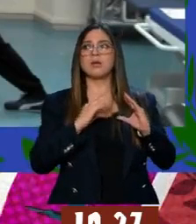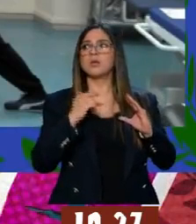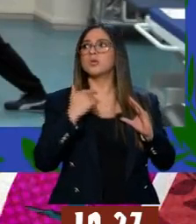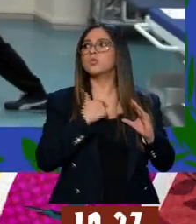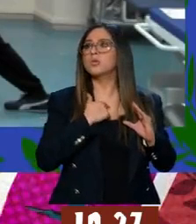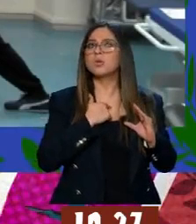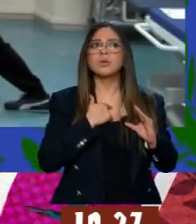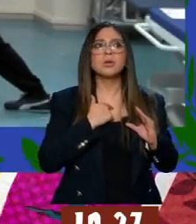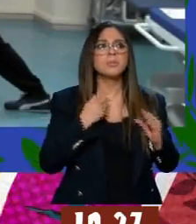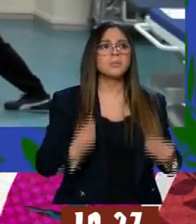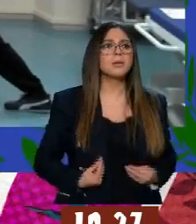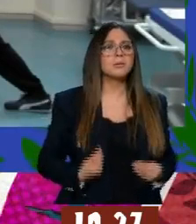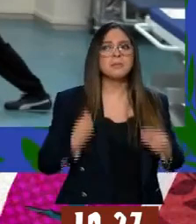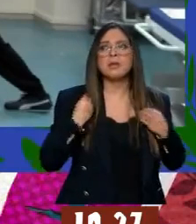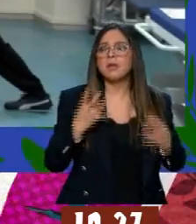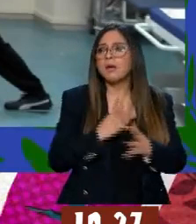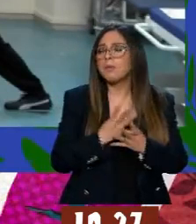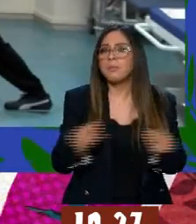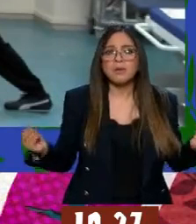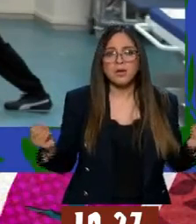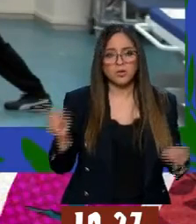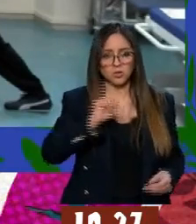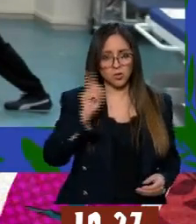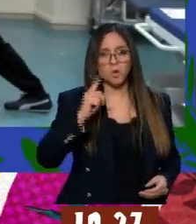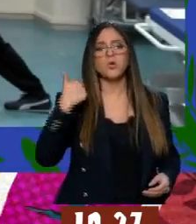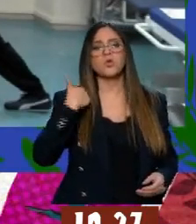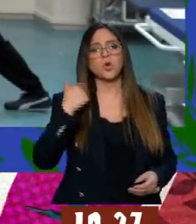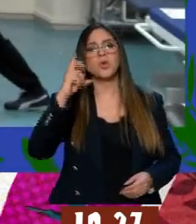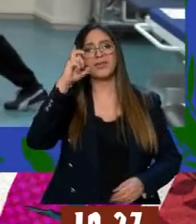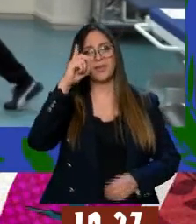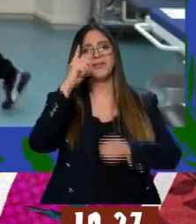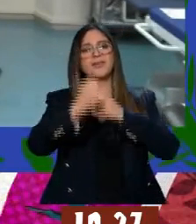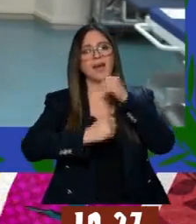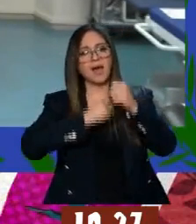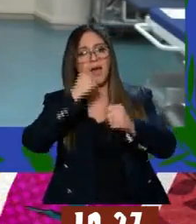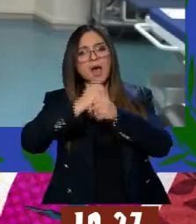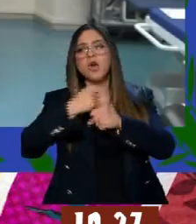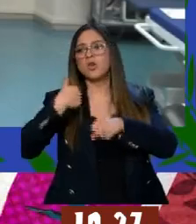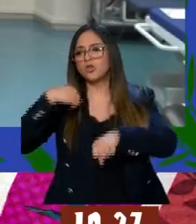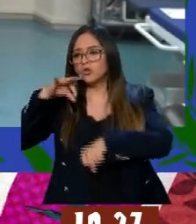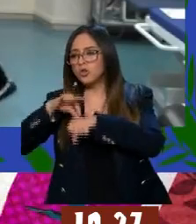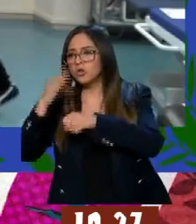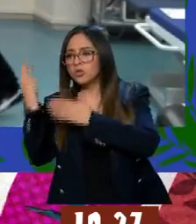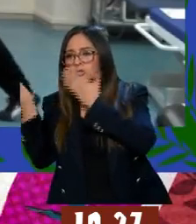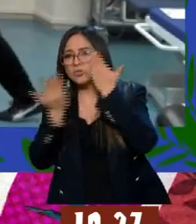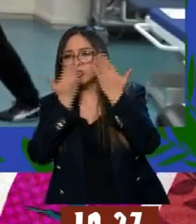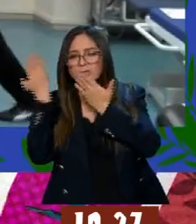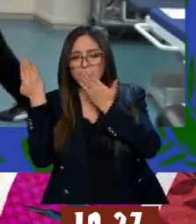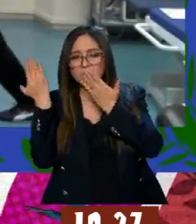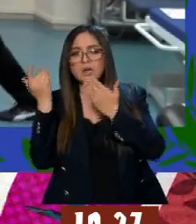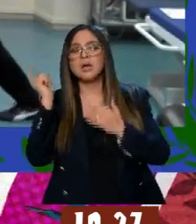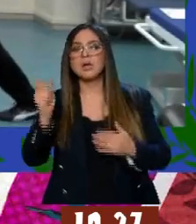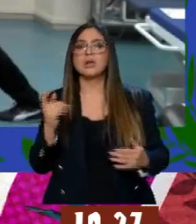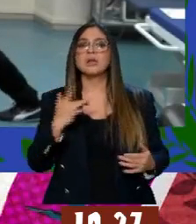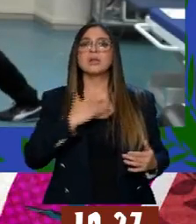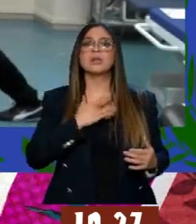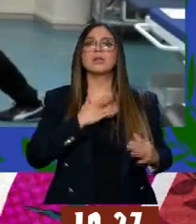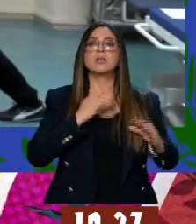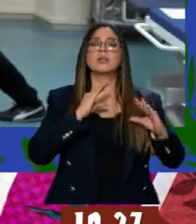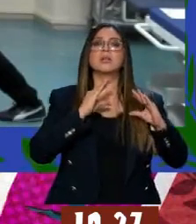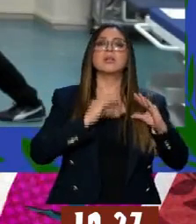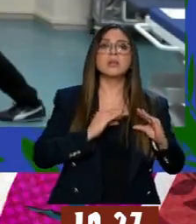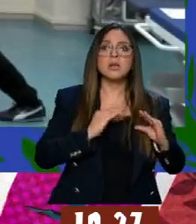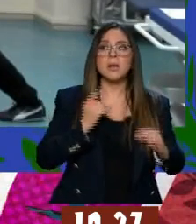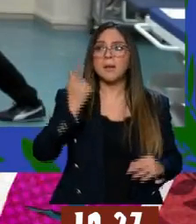la especialidad, pues realmente casi todos los pacientes que se infartaban pues eran igual a pensión, a pensionarse. Sí. Ya las personas